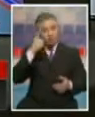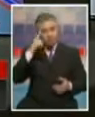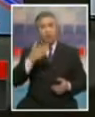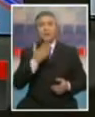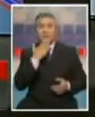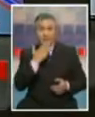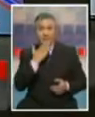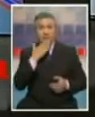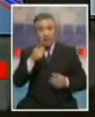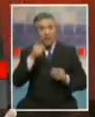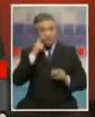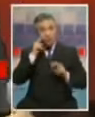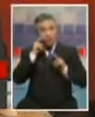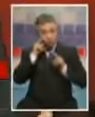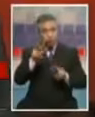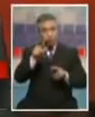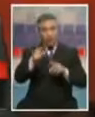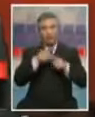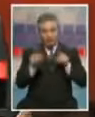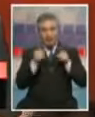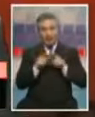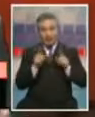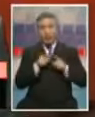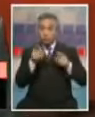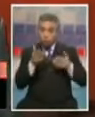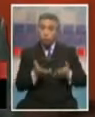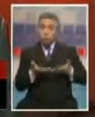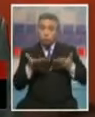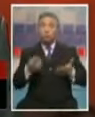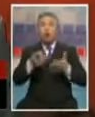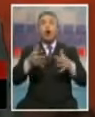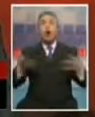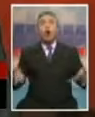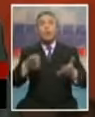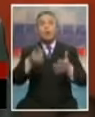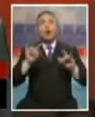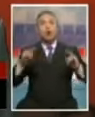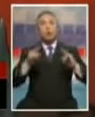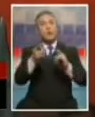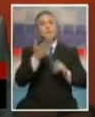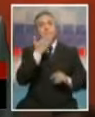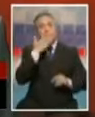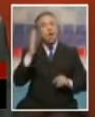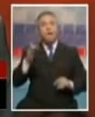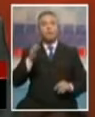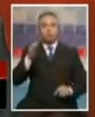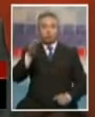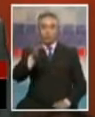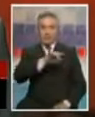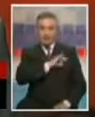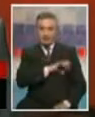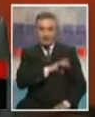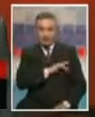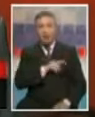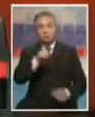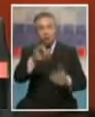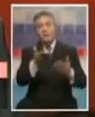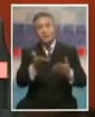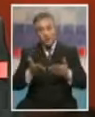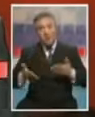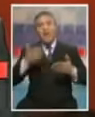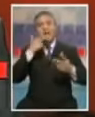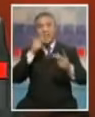tienen visiones diferentes, incluso opuestas, sobre cómo construir un mejor futuro para Chile. Por eso los quiero invitar a debatir,